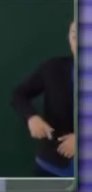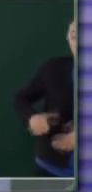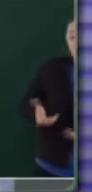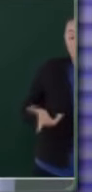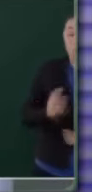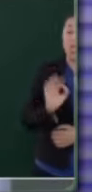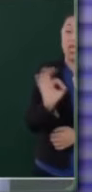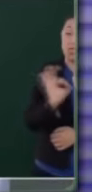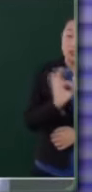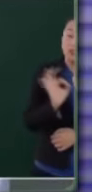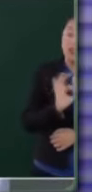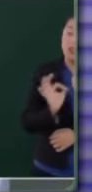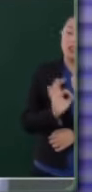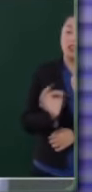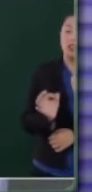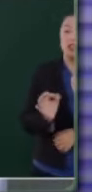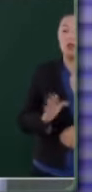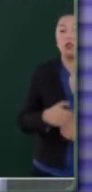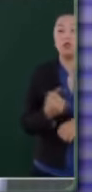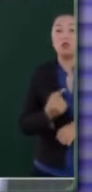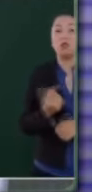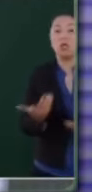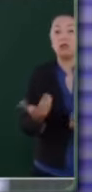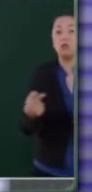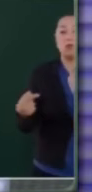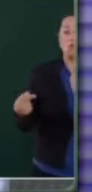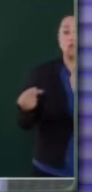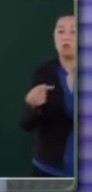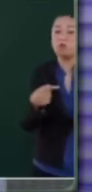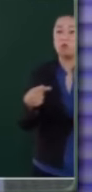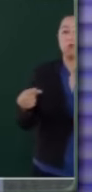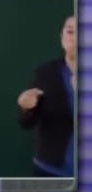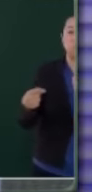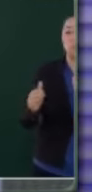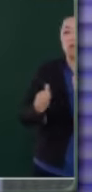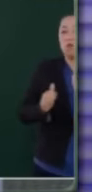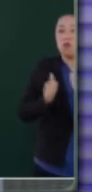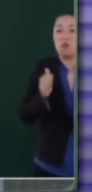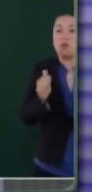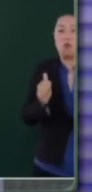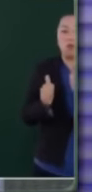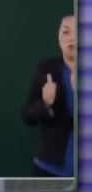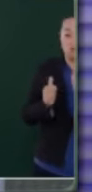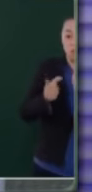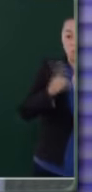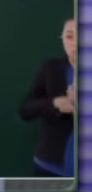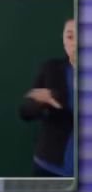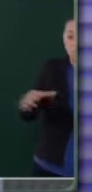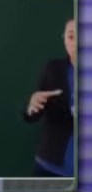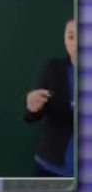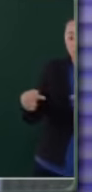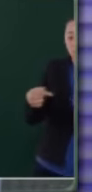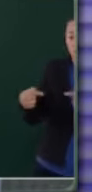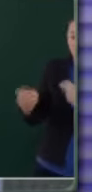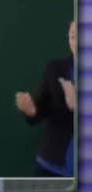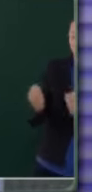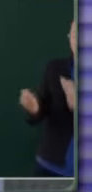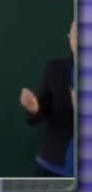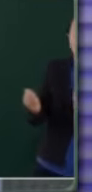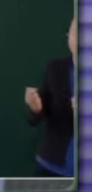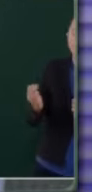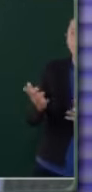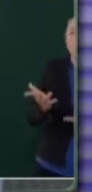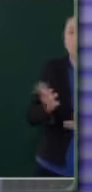posiblemente por una rivalidad interna, no posiblemente,